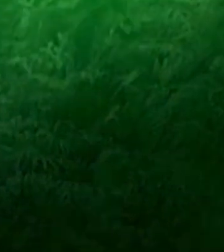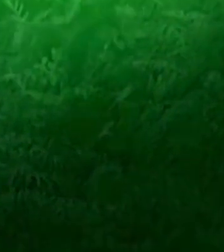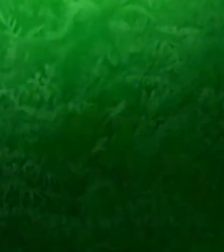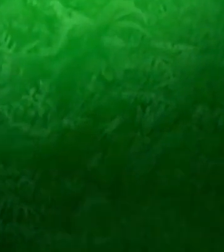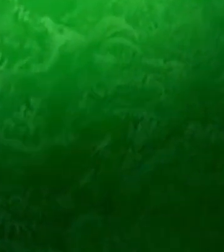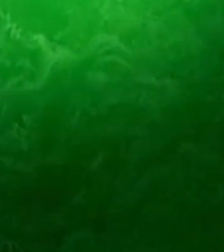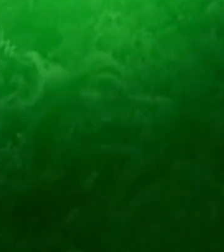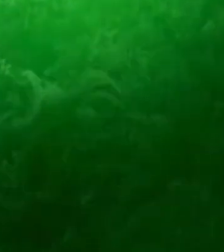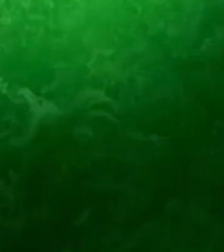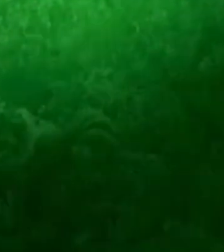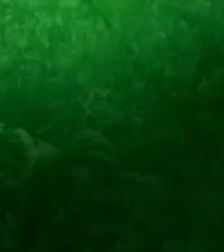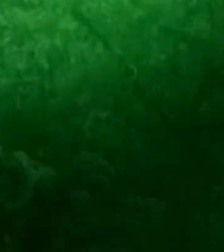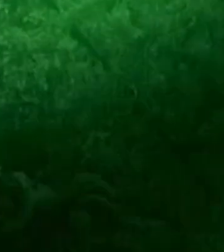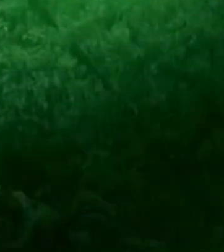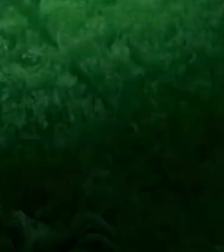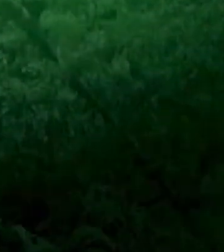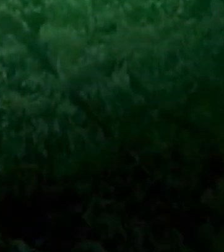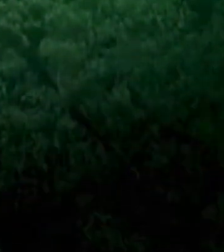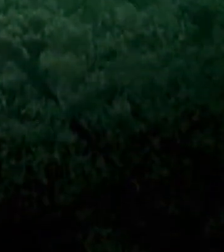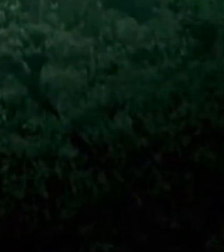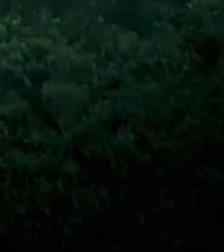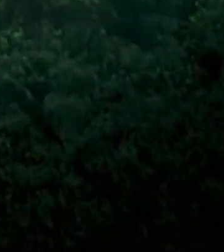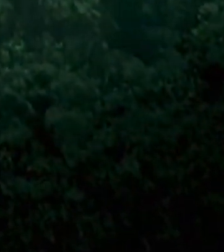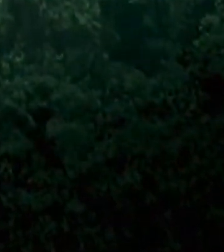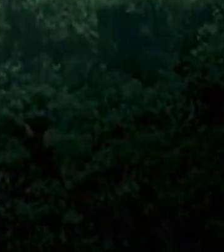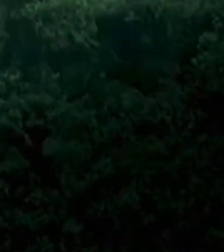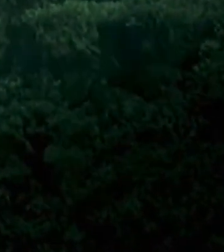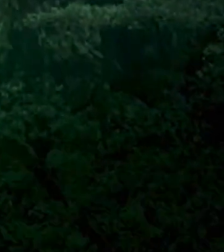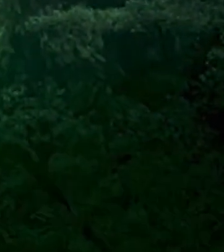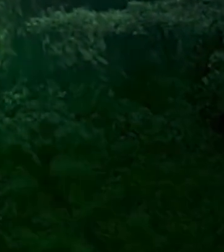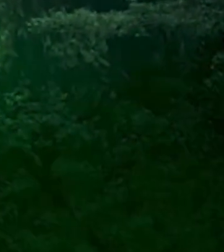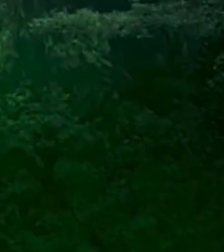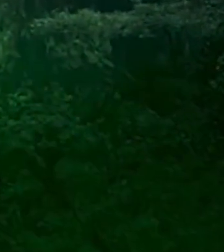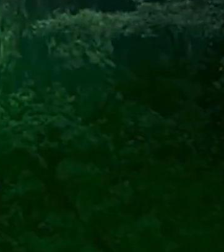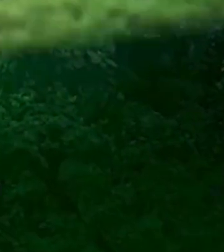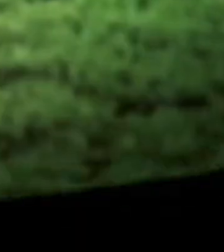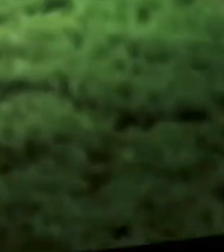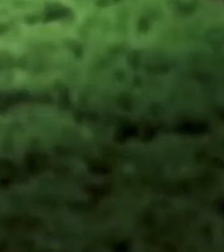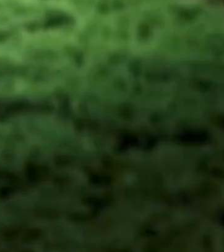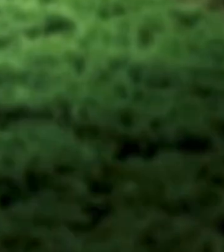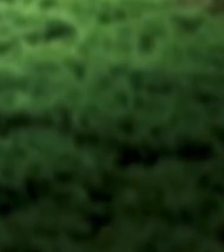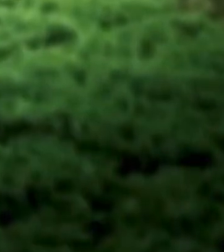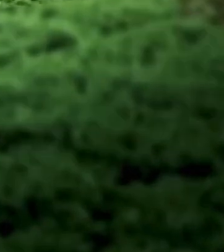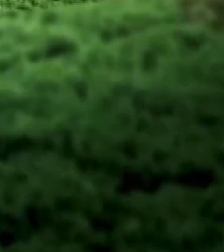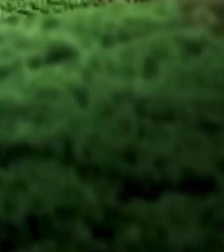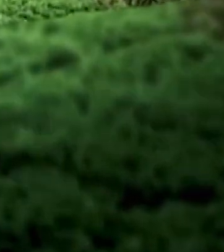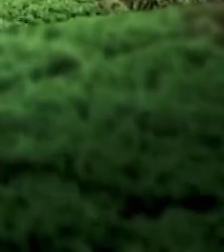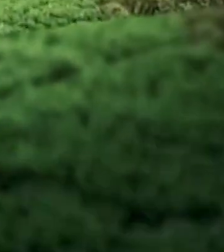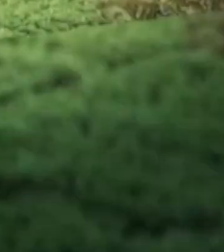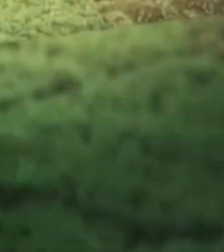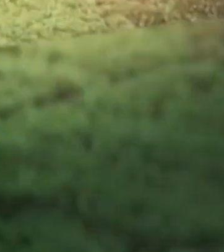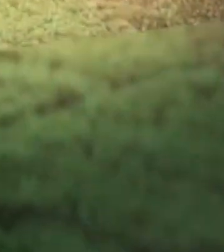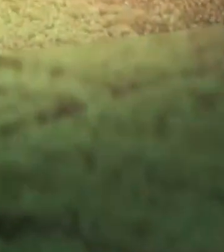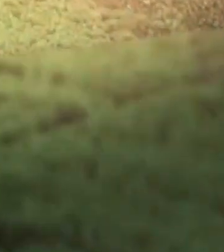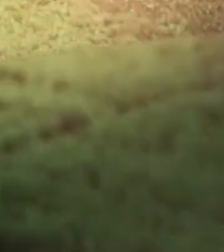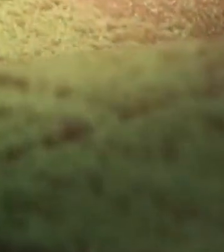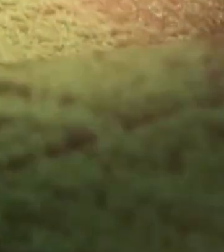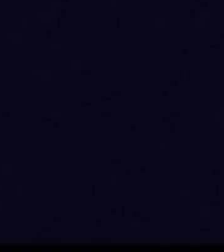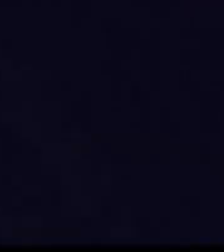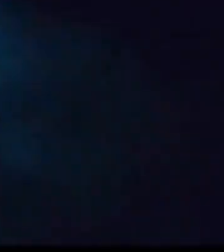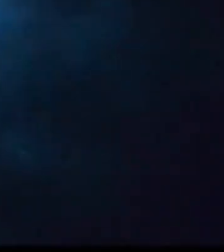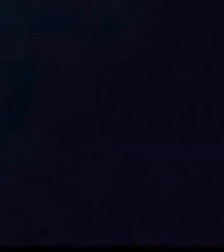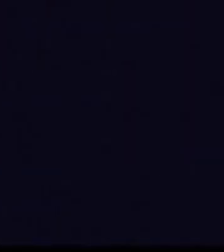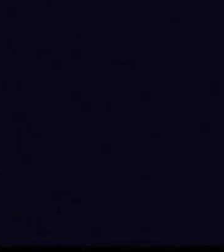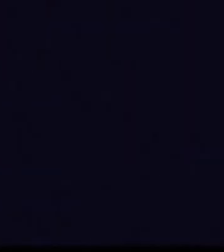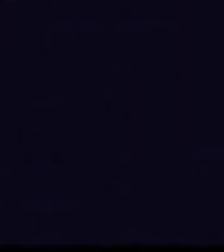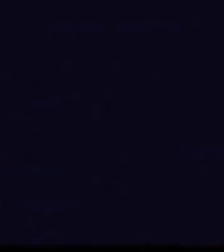la revista sobre las distintas regiones del país. Por 13 Costa Rica Televisión.